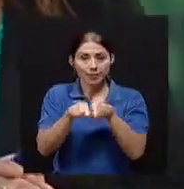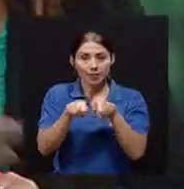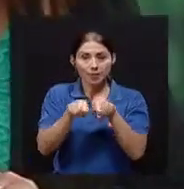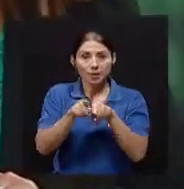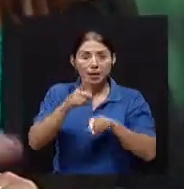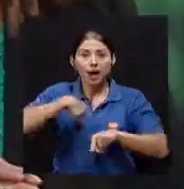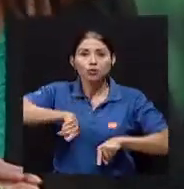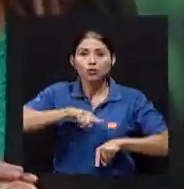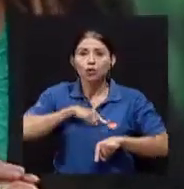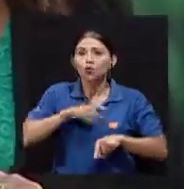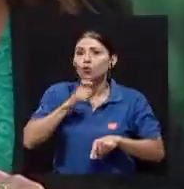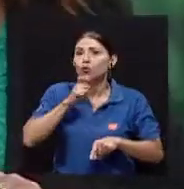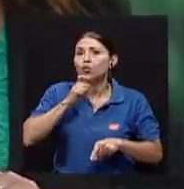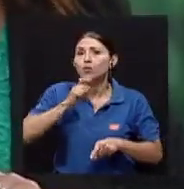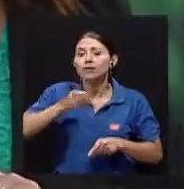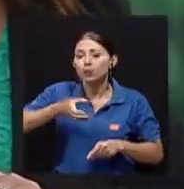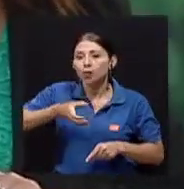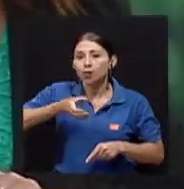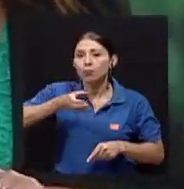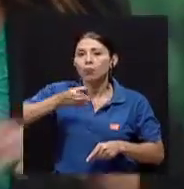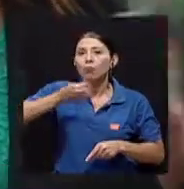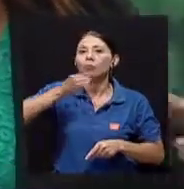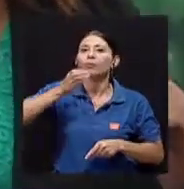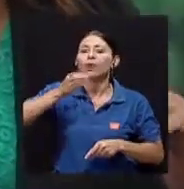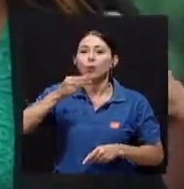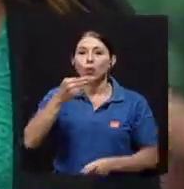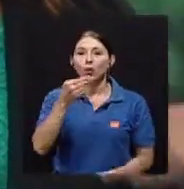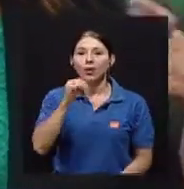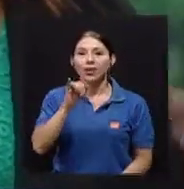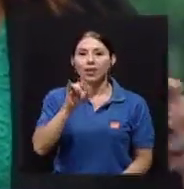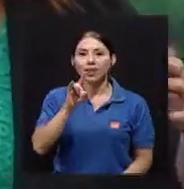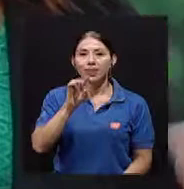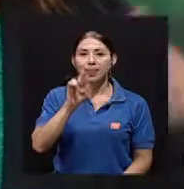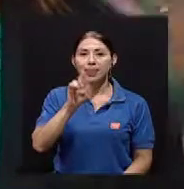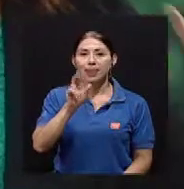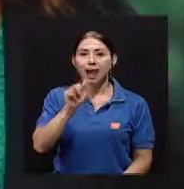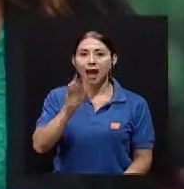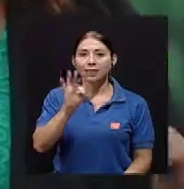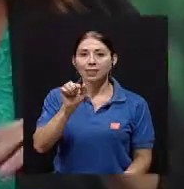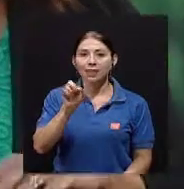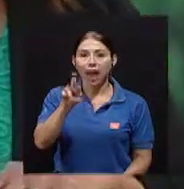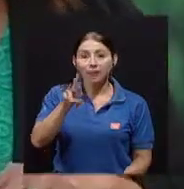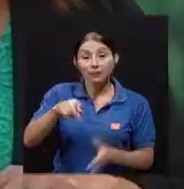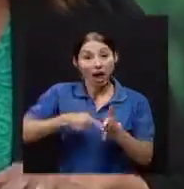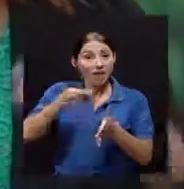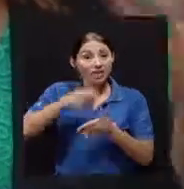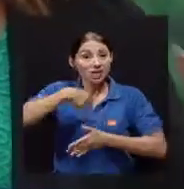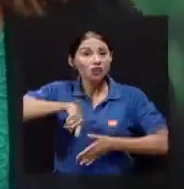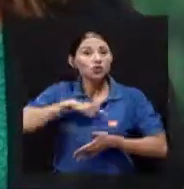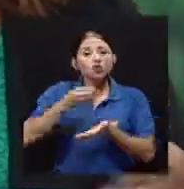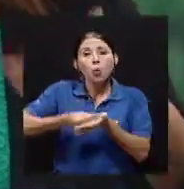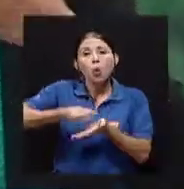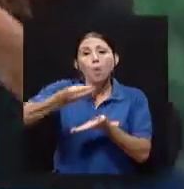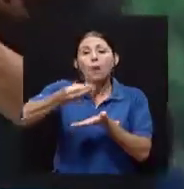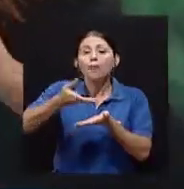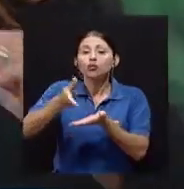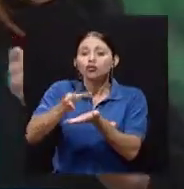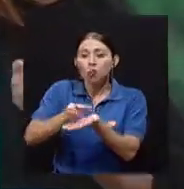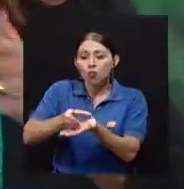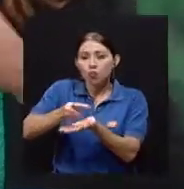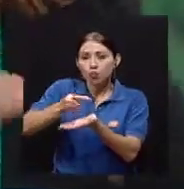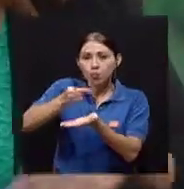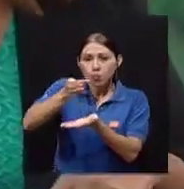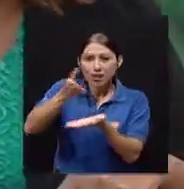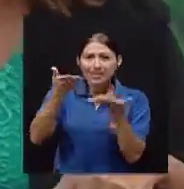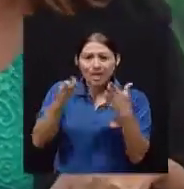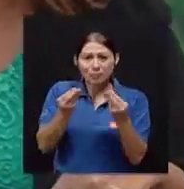también hidratarnos. A veces recurrimos, por ejemplo, a bebidas que incluso están ya embotelladas, o refrescos azúcar muy cargados